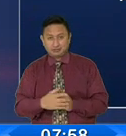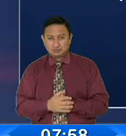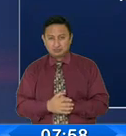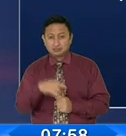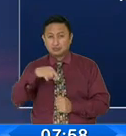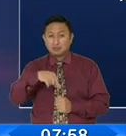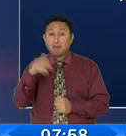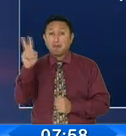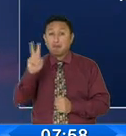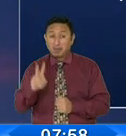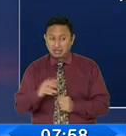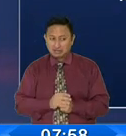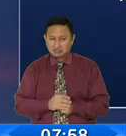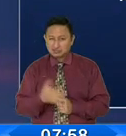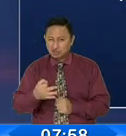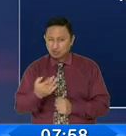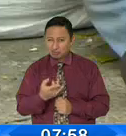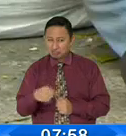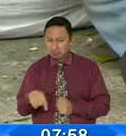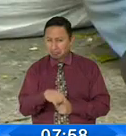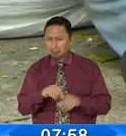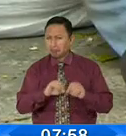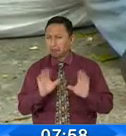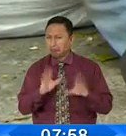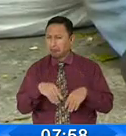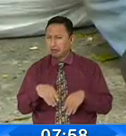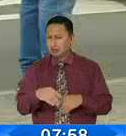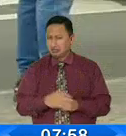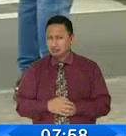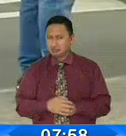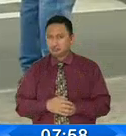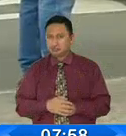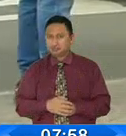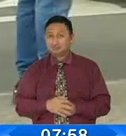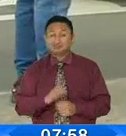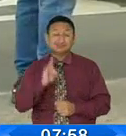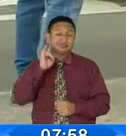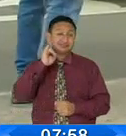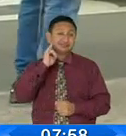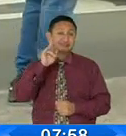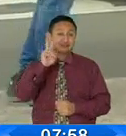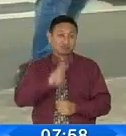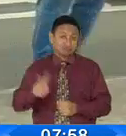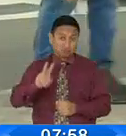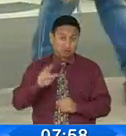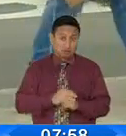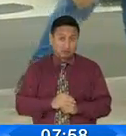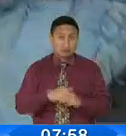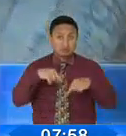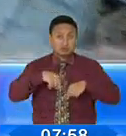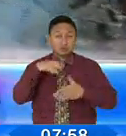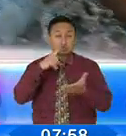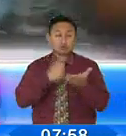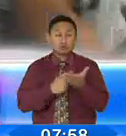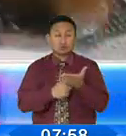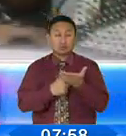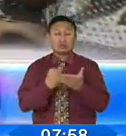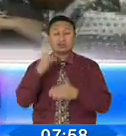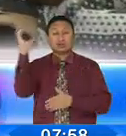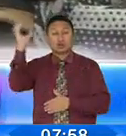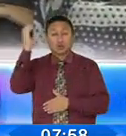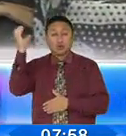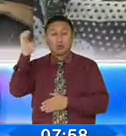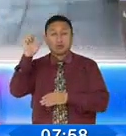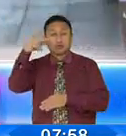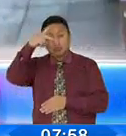veneca, seguro es regalada. Niñas venezolanas, voces de la migración. Este estudio realizado en Colombia, Perú y